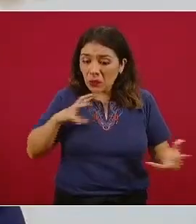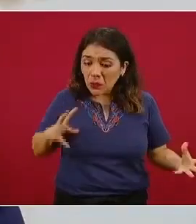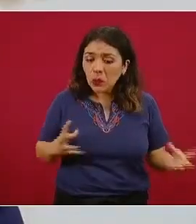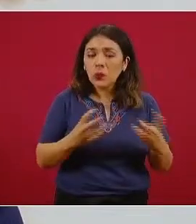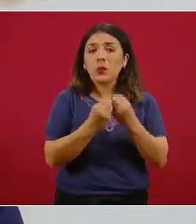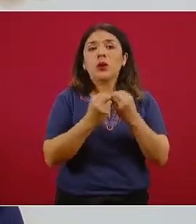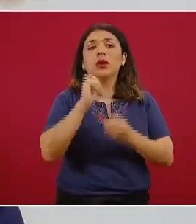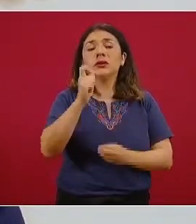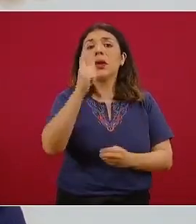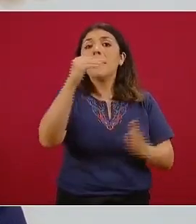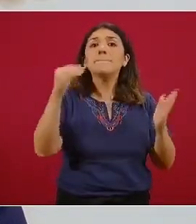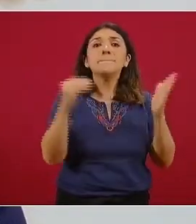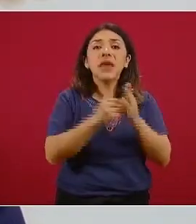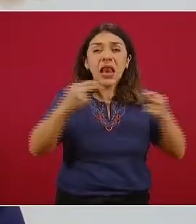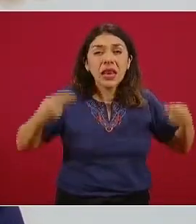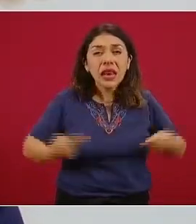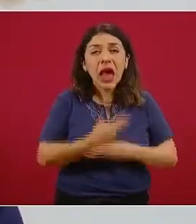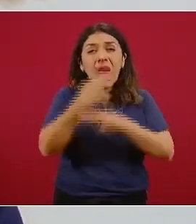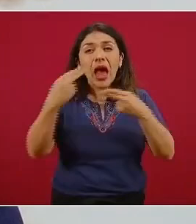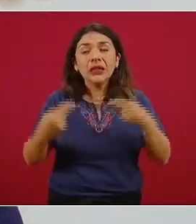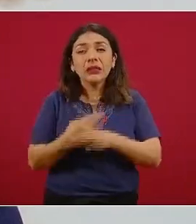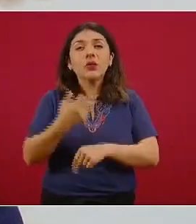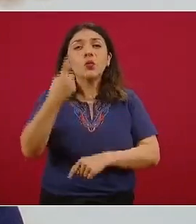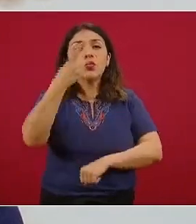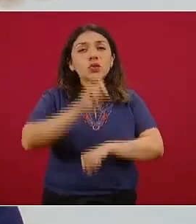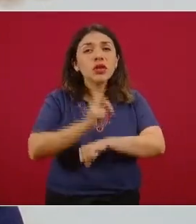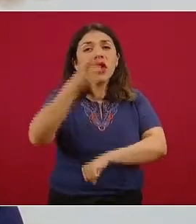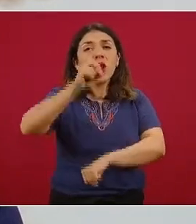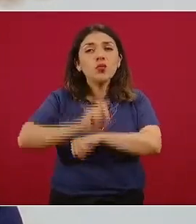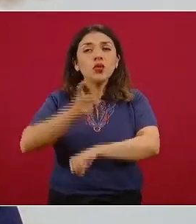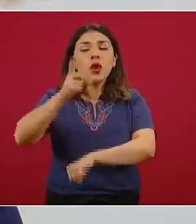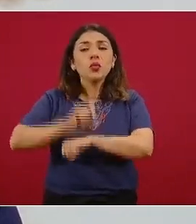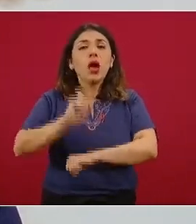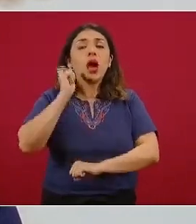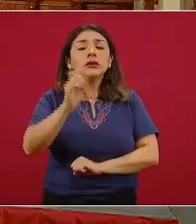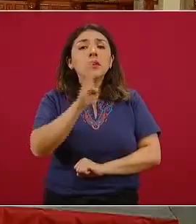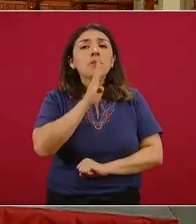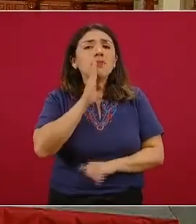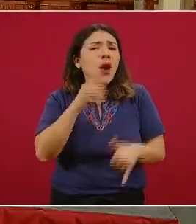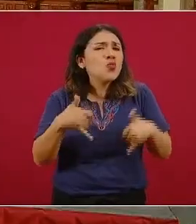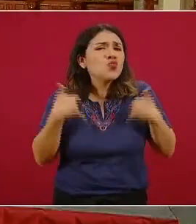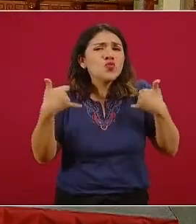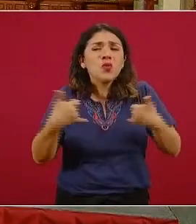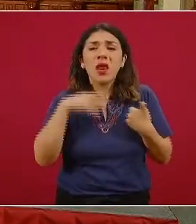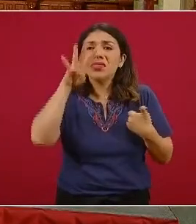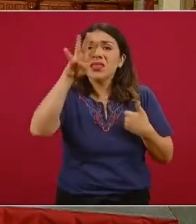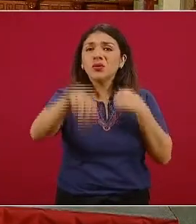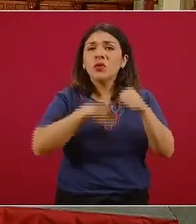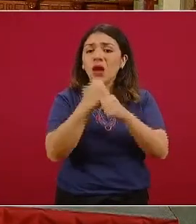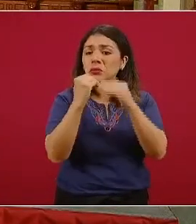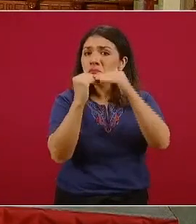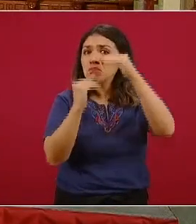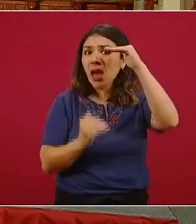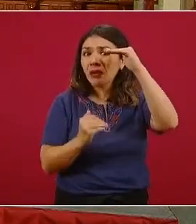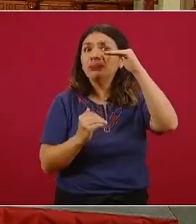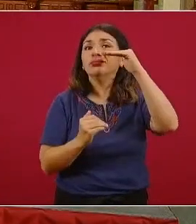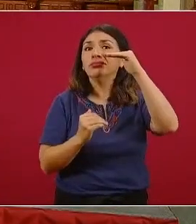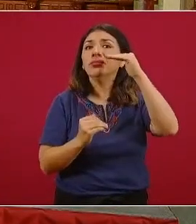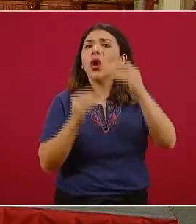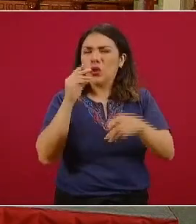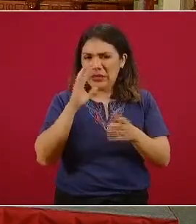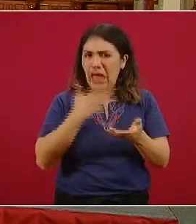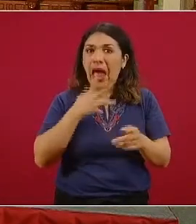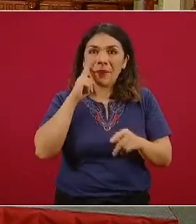de 1,000 nacimientos cada día de madres menores de 19. Entonces, aunque viene descendiendo, no es